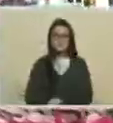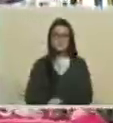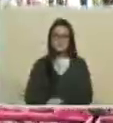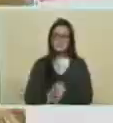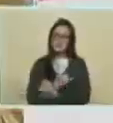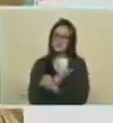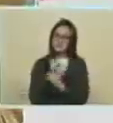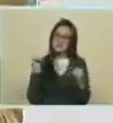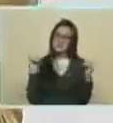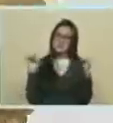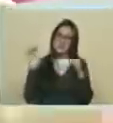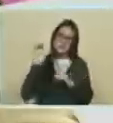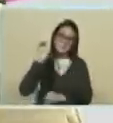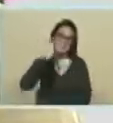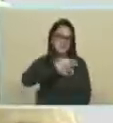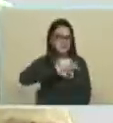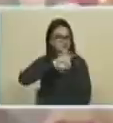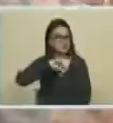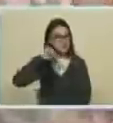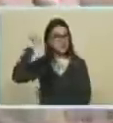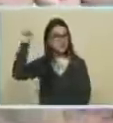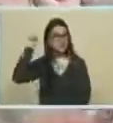¡Independencia y patria socialista!